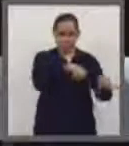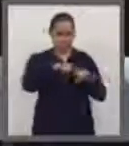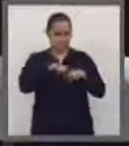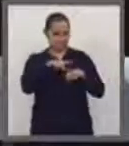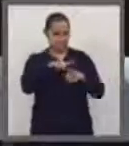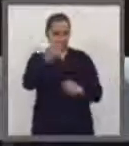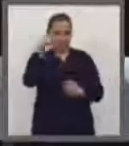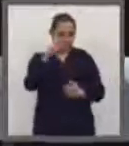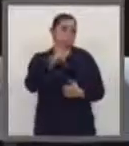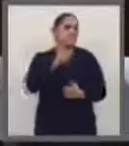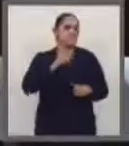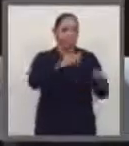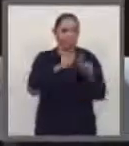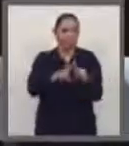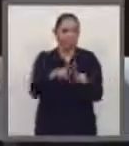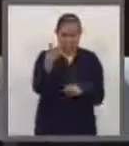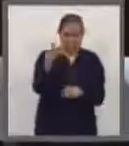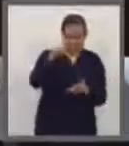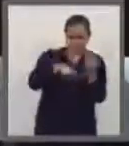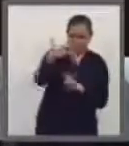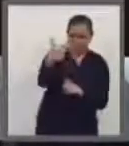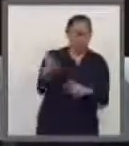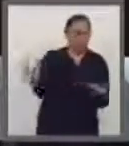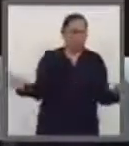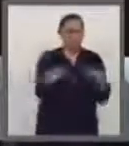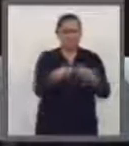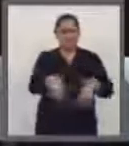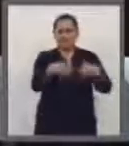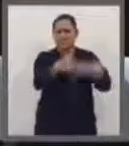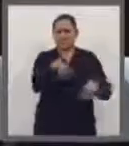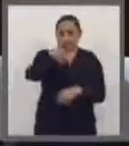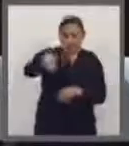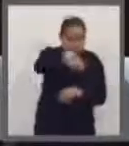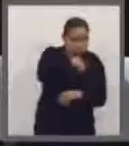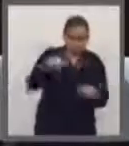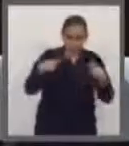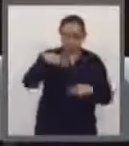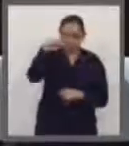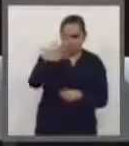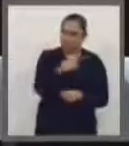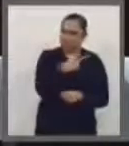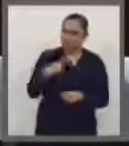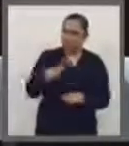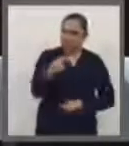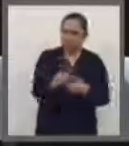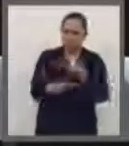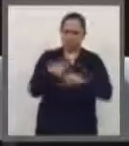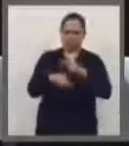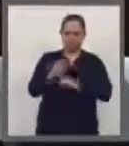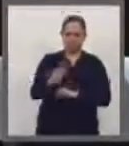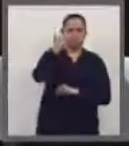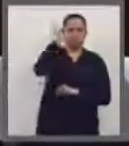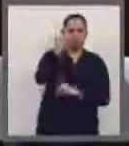mexicanos patriotas estamos obligados de ejercer la memoria y la inteligencia al momento